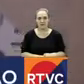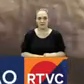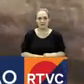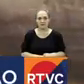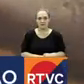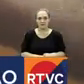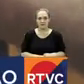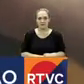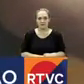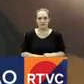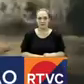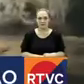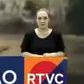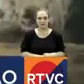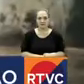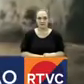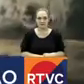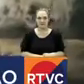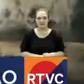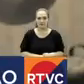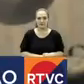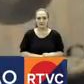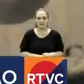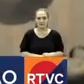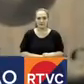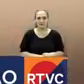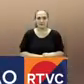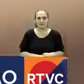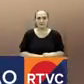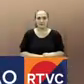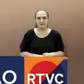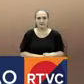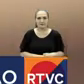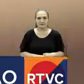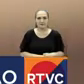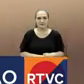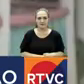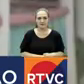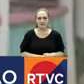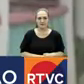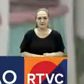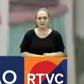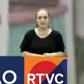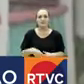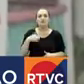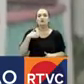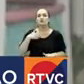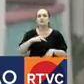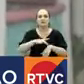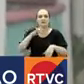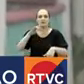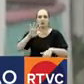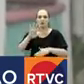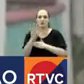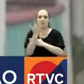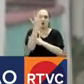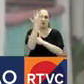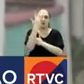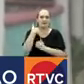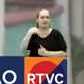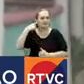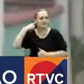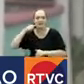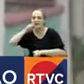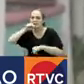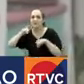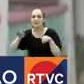Comienza el día con toda la información para contarte desde las regiones. Desde las 5 comienzan los pajaritos a